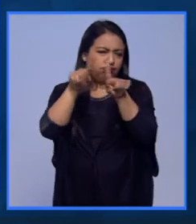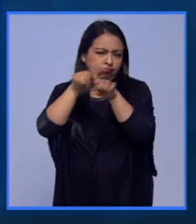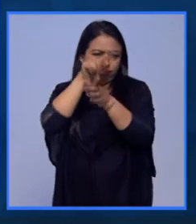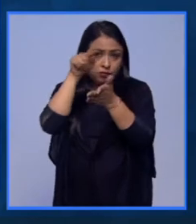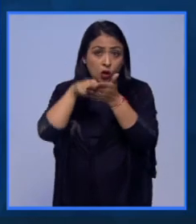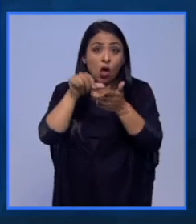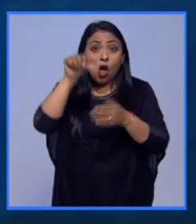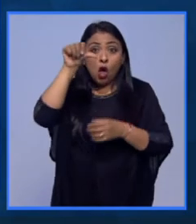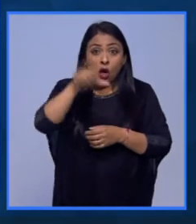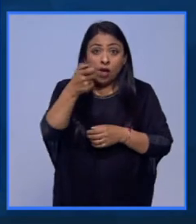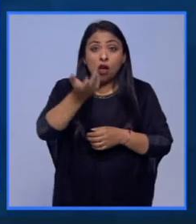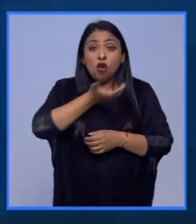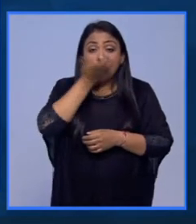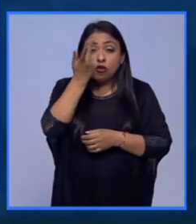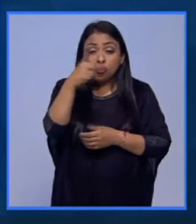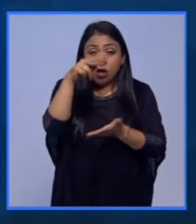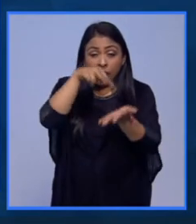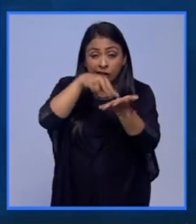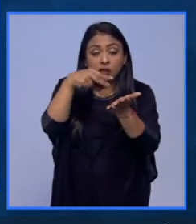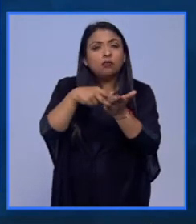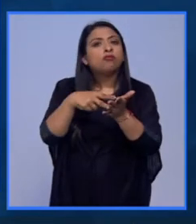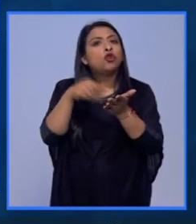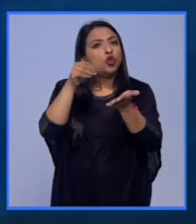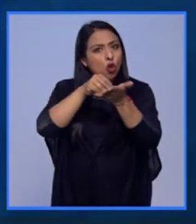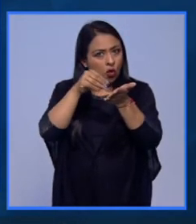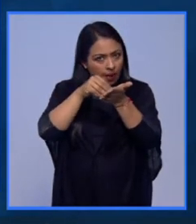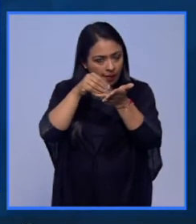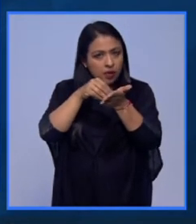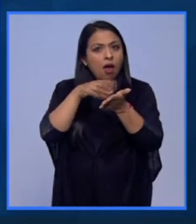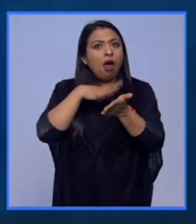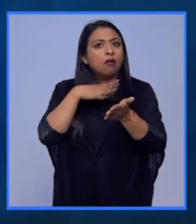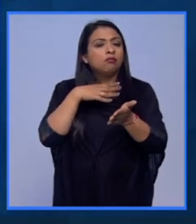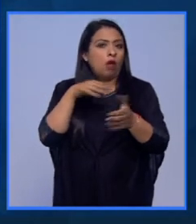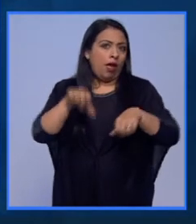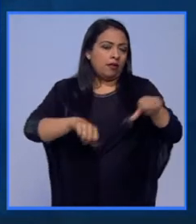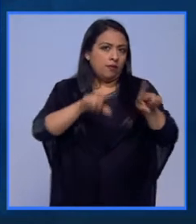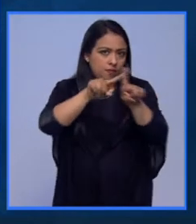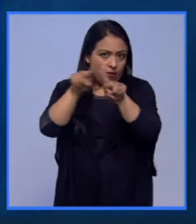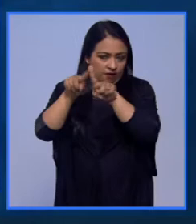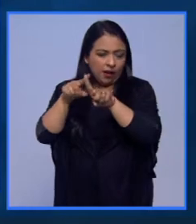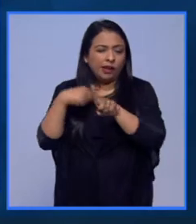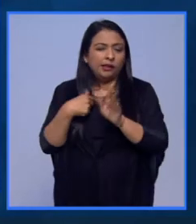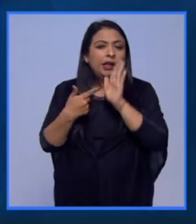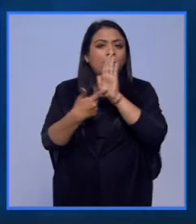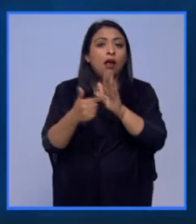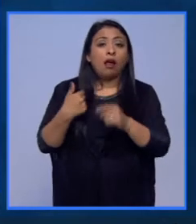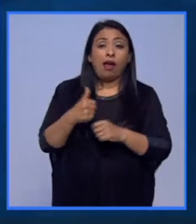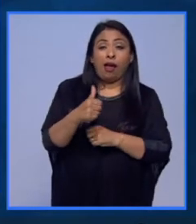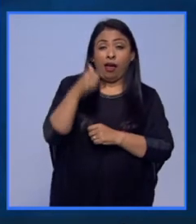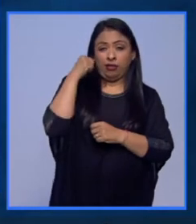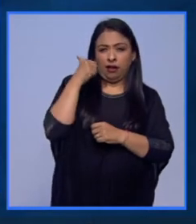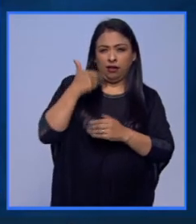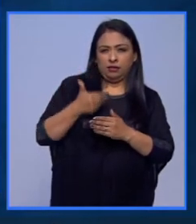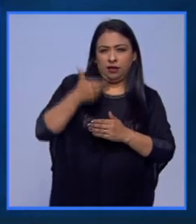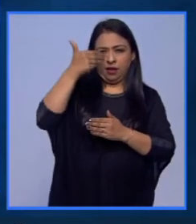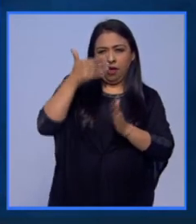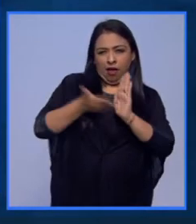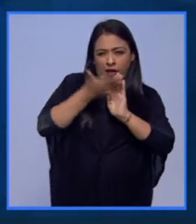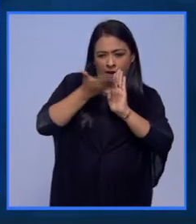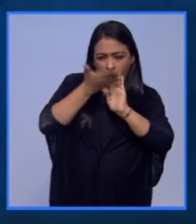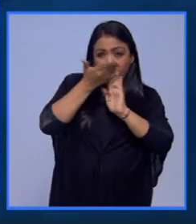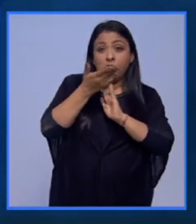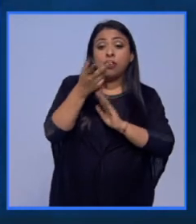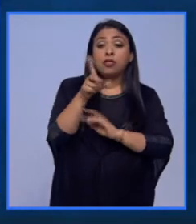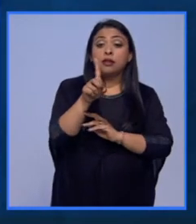Hoy en día esa tradición arquitectónica sigue viva y muy activa. Justamente la estructura que está a mis espaldas será